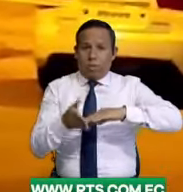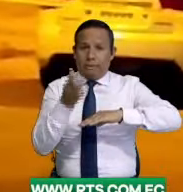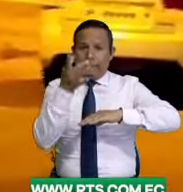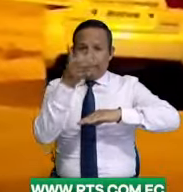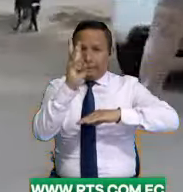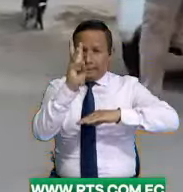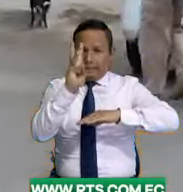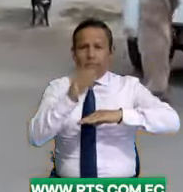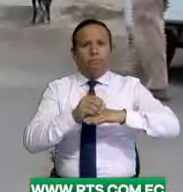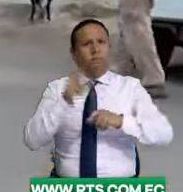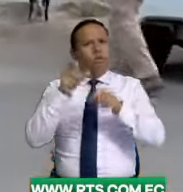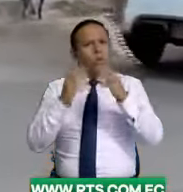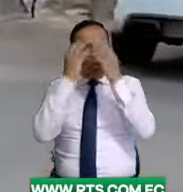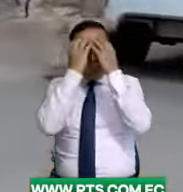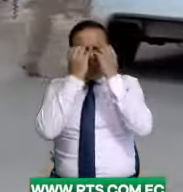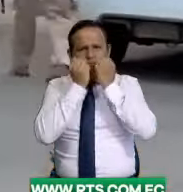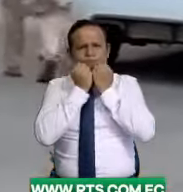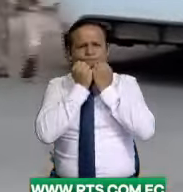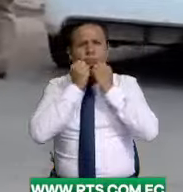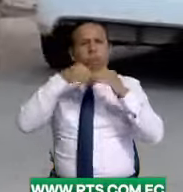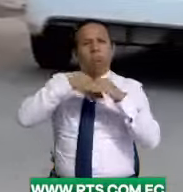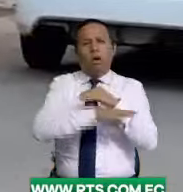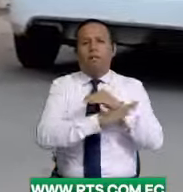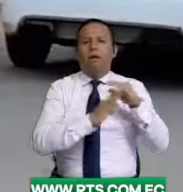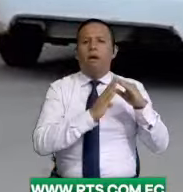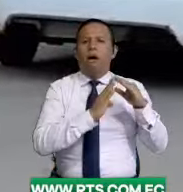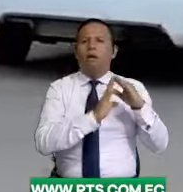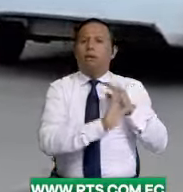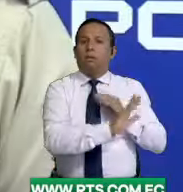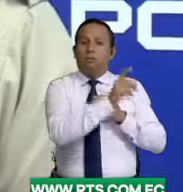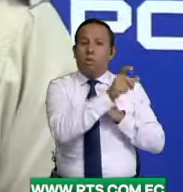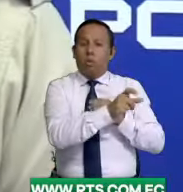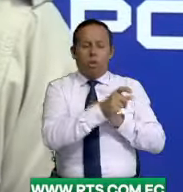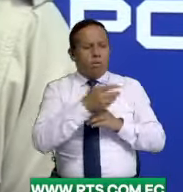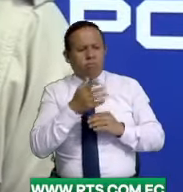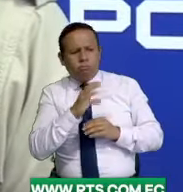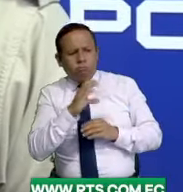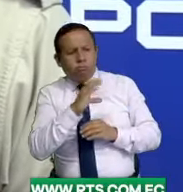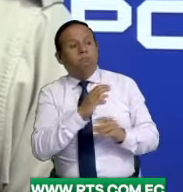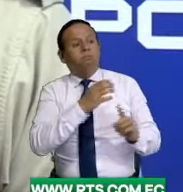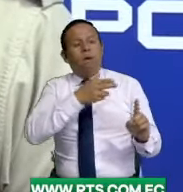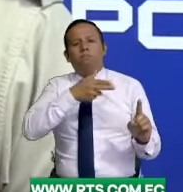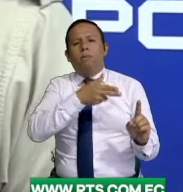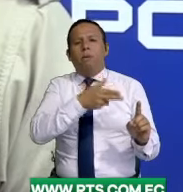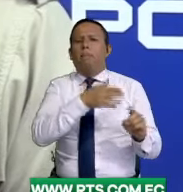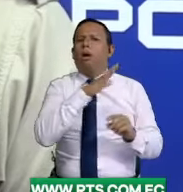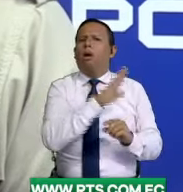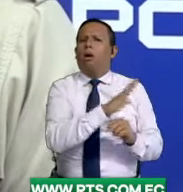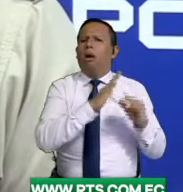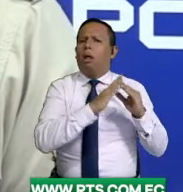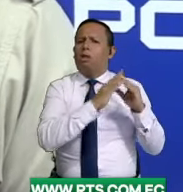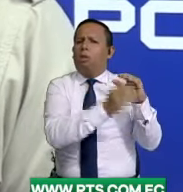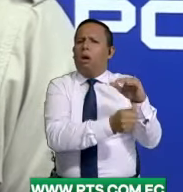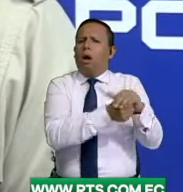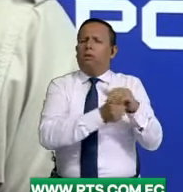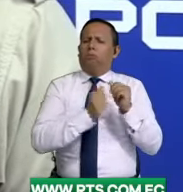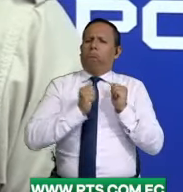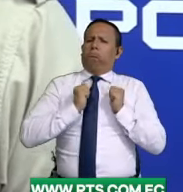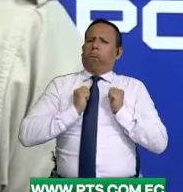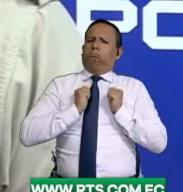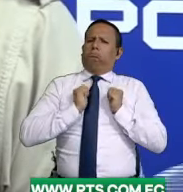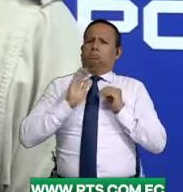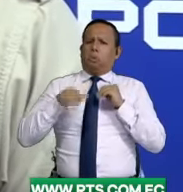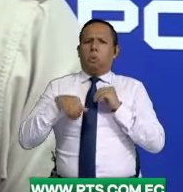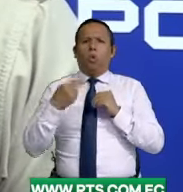16. Encapuchados ingresaron a una vivienda para asesinar a su víctima. Un ciudadano descansando en su hogar, ingresan dos